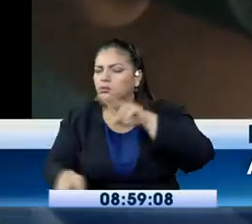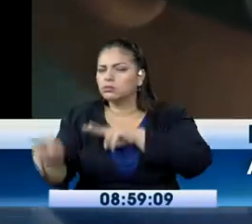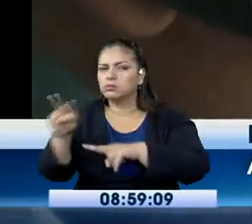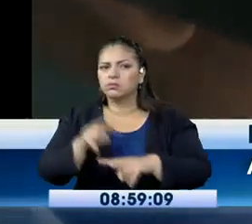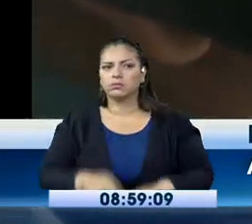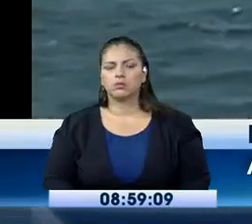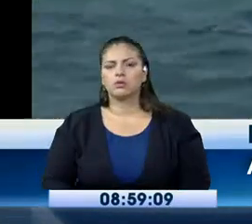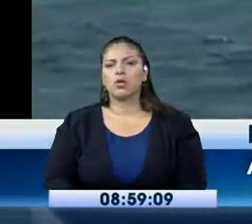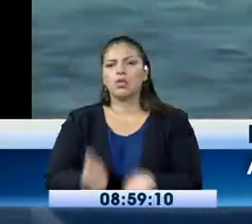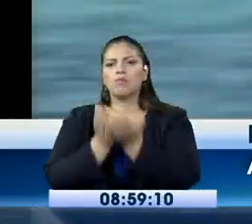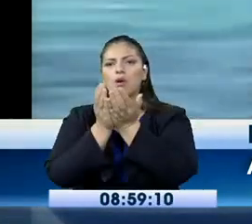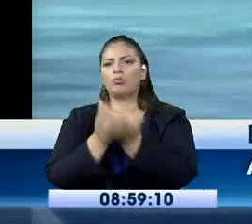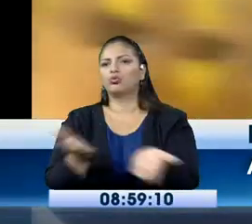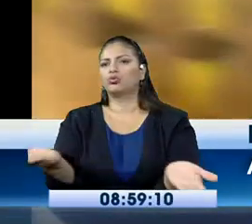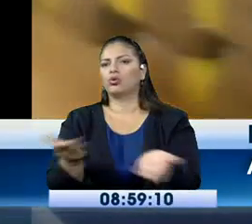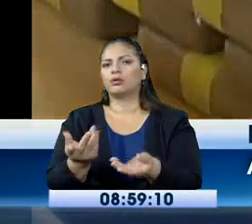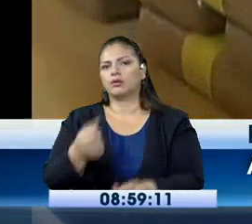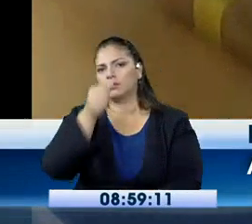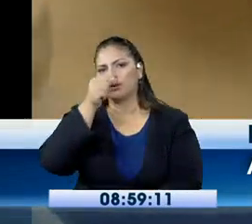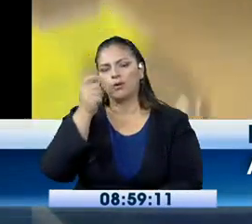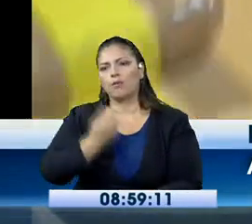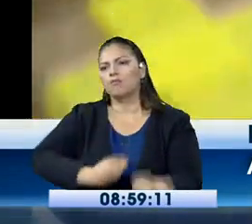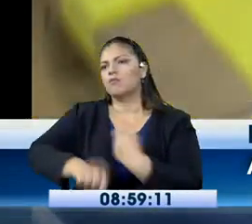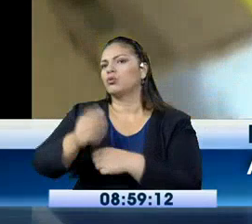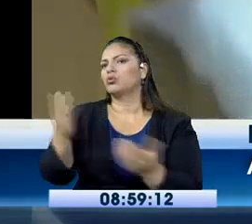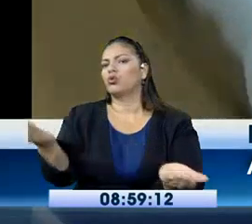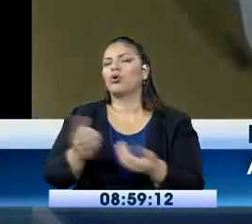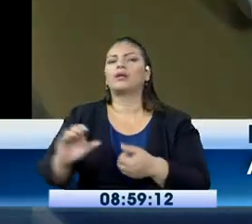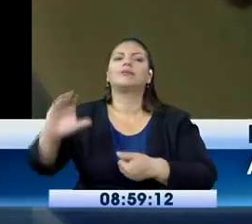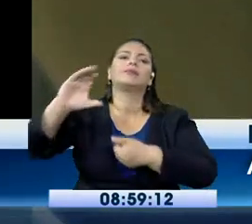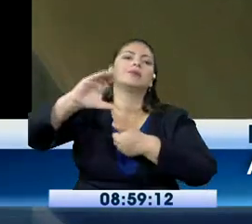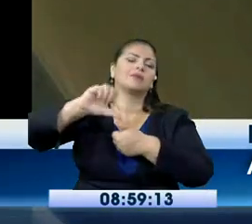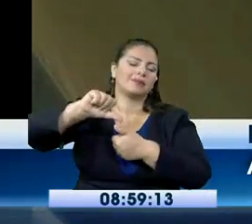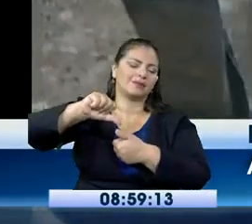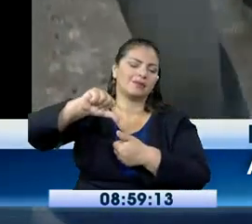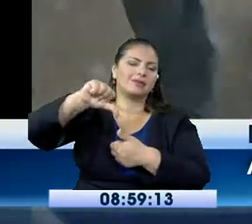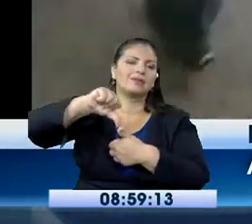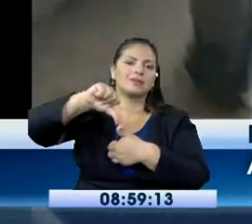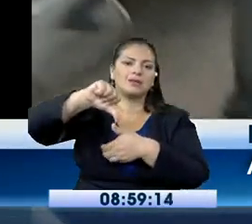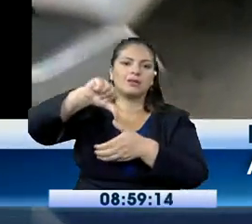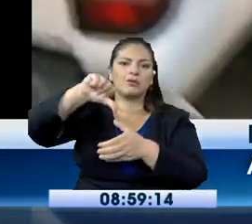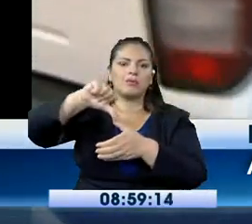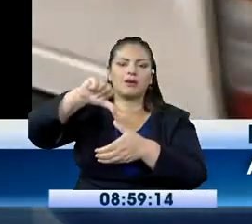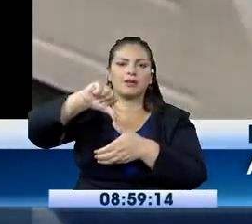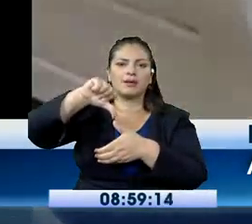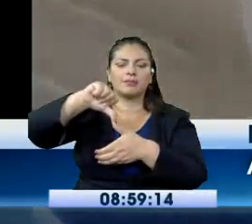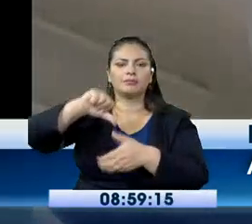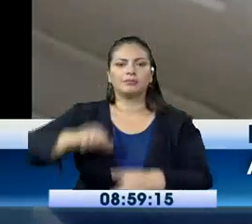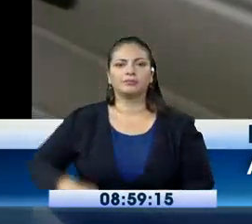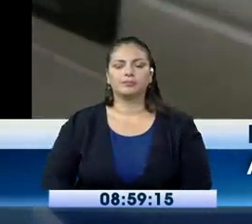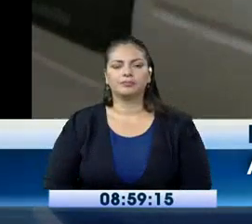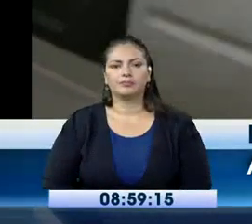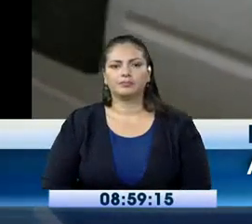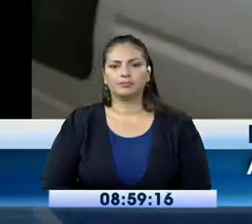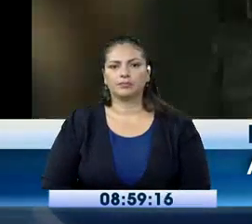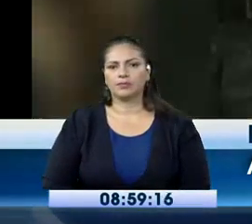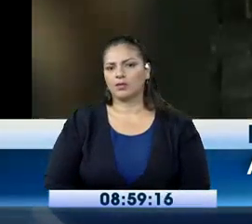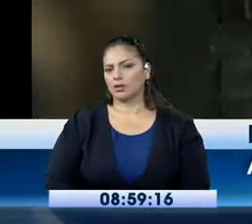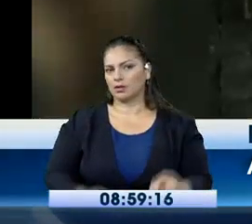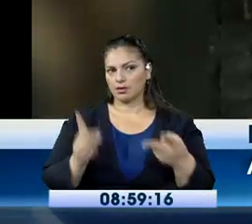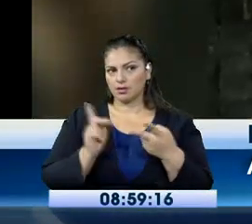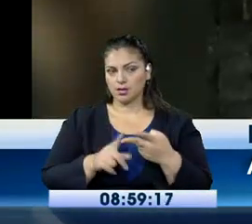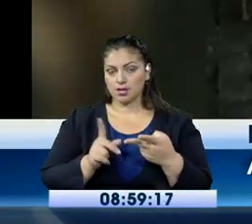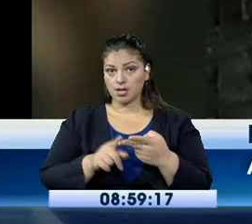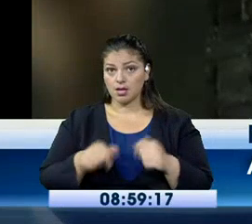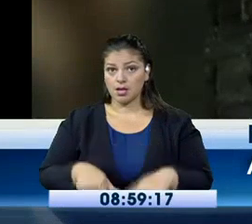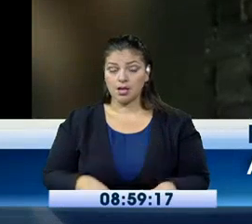hacia Centroamérica. El segundo método es el denominado gancho ciego, que solo aplicaría en los puertos del país. Uno de